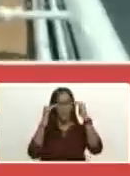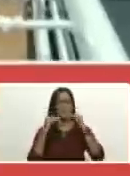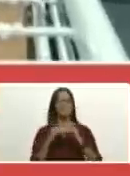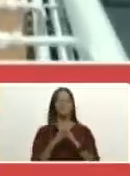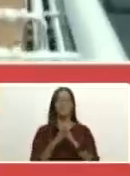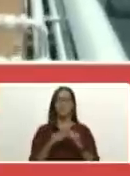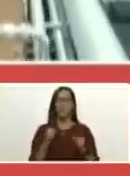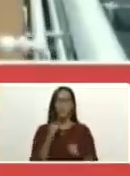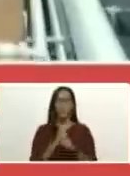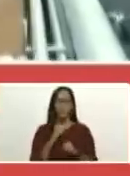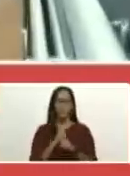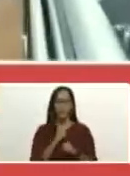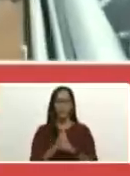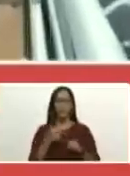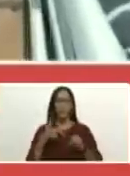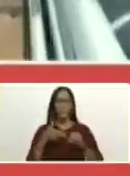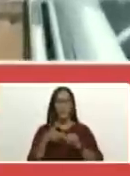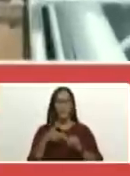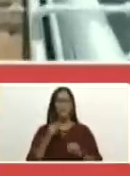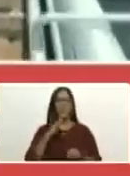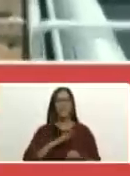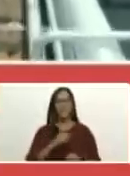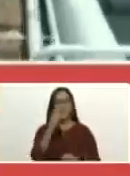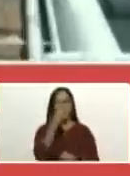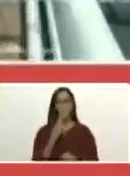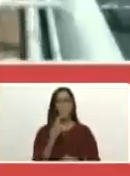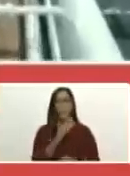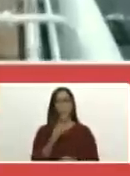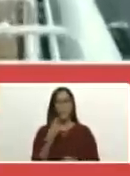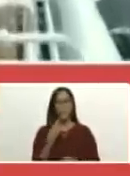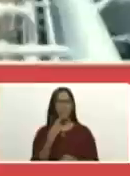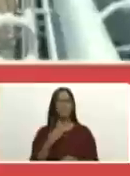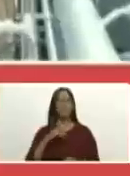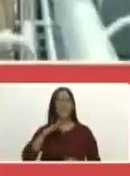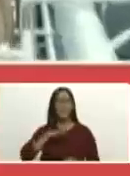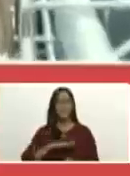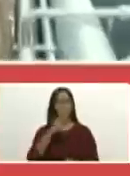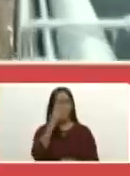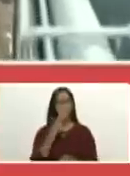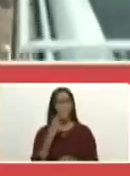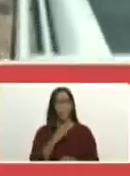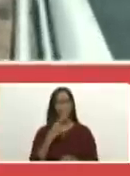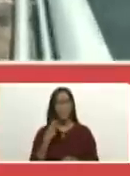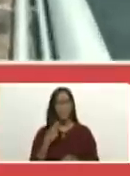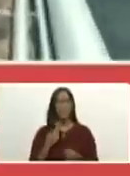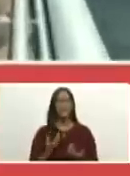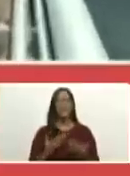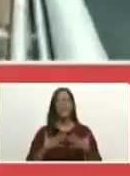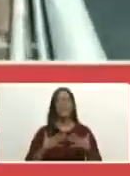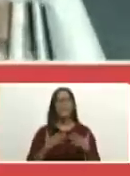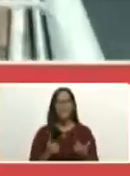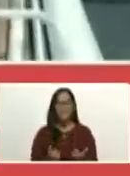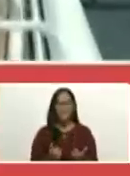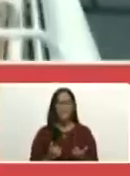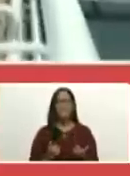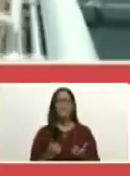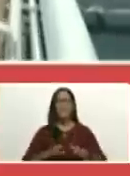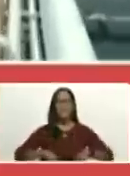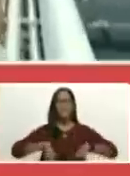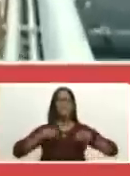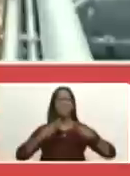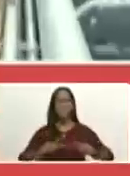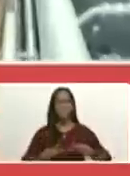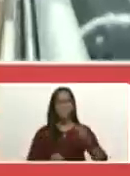los trabajadores de PDVSA están comprometidos. Estamos comprometidos en la recuperación y el renacimiento